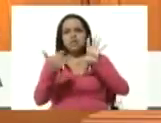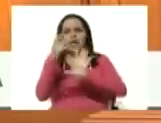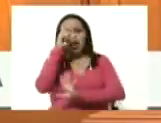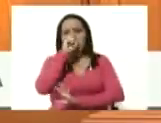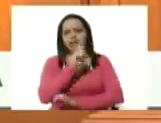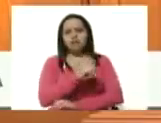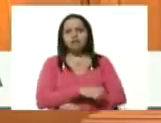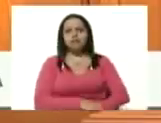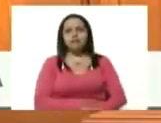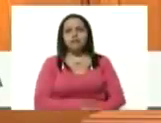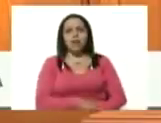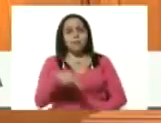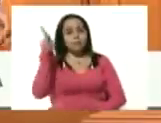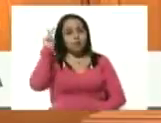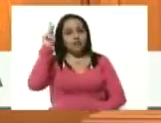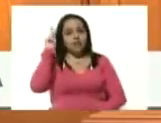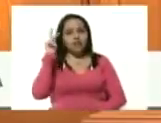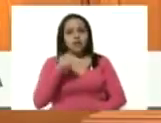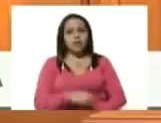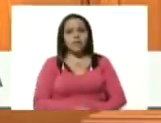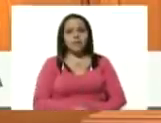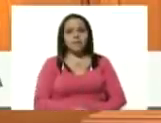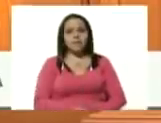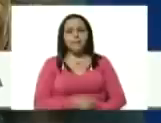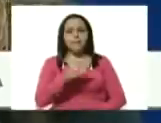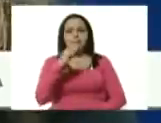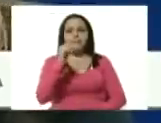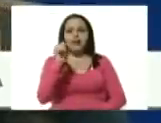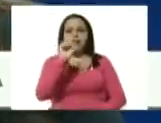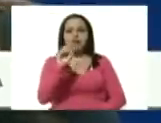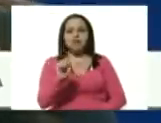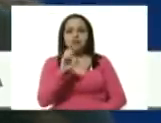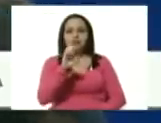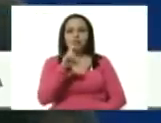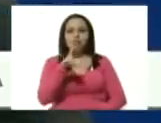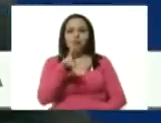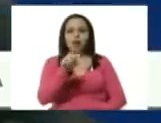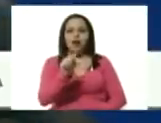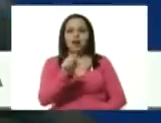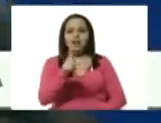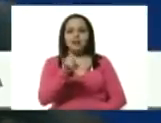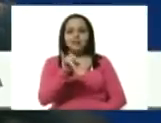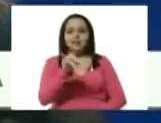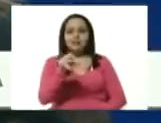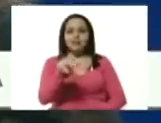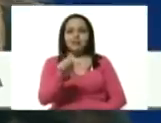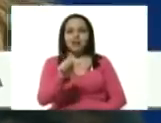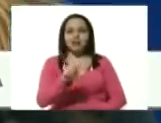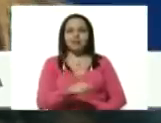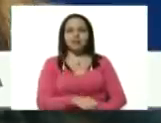Se trata de la profesora Pascualina Curcio. Pascualina, bambina.